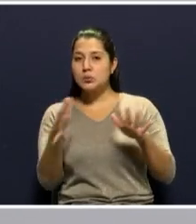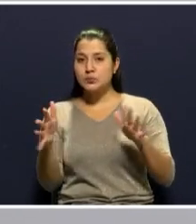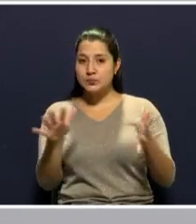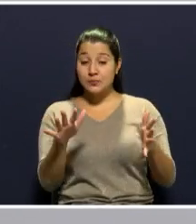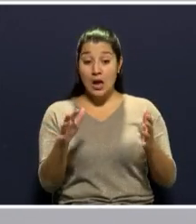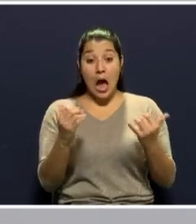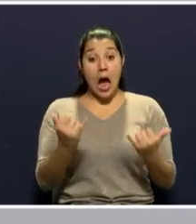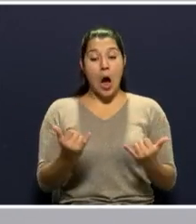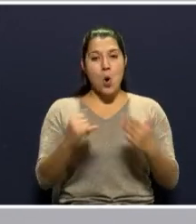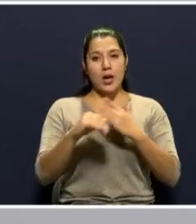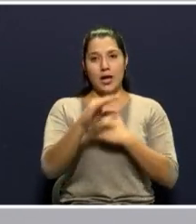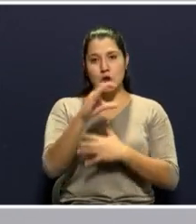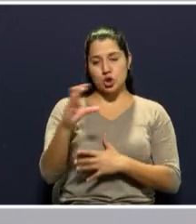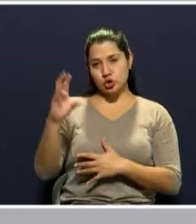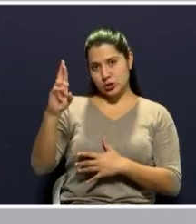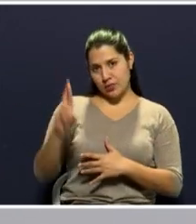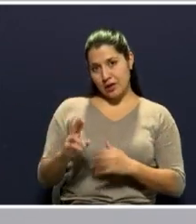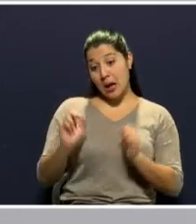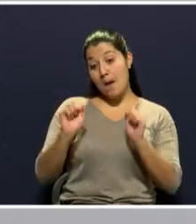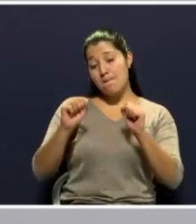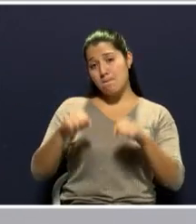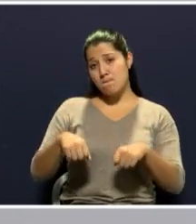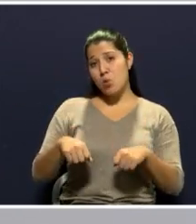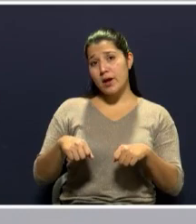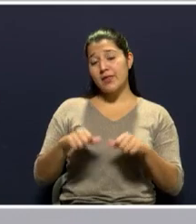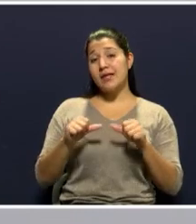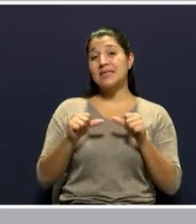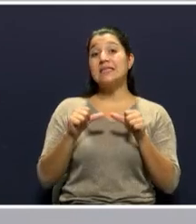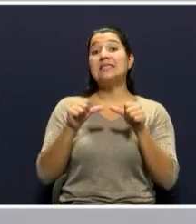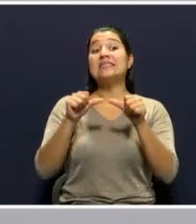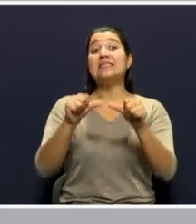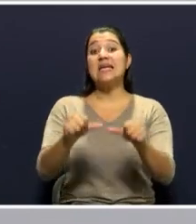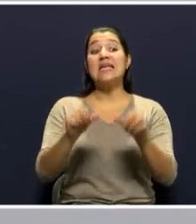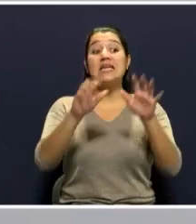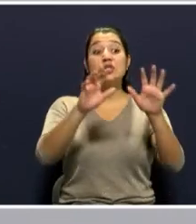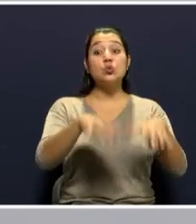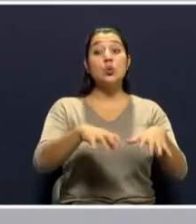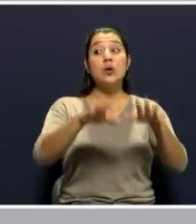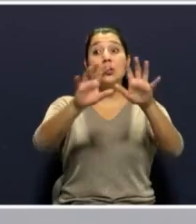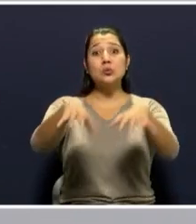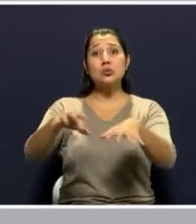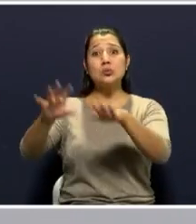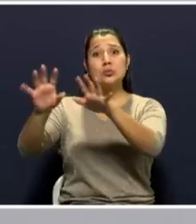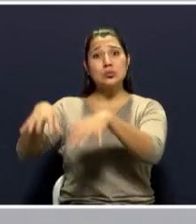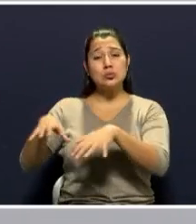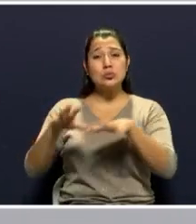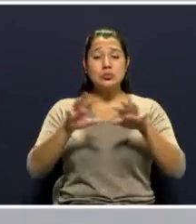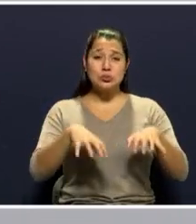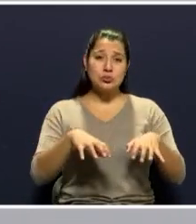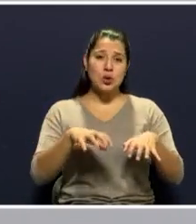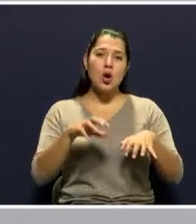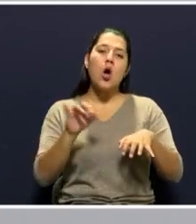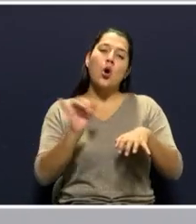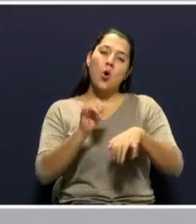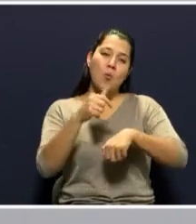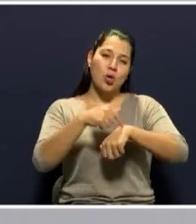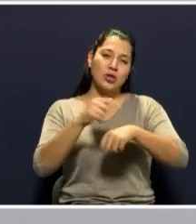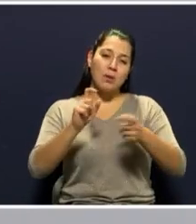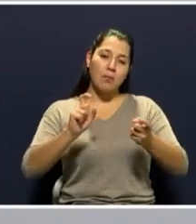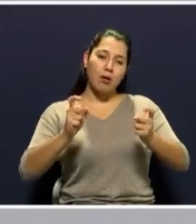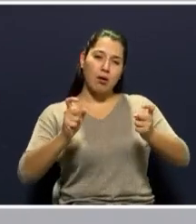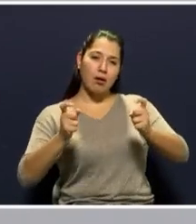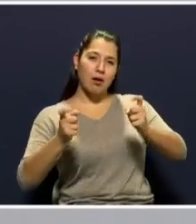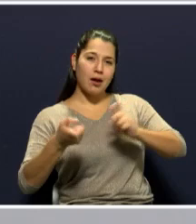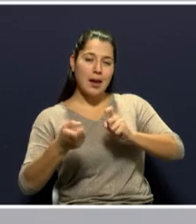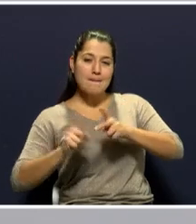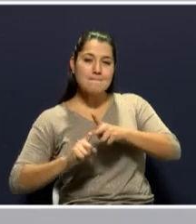nivel nacional, podrían seguirse experimentando lluvias repentinas como parte de este periodo de